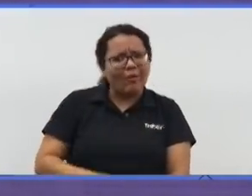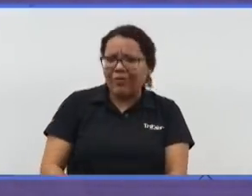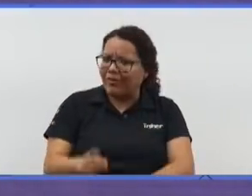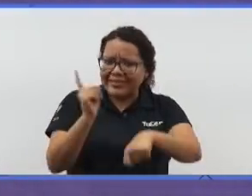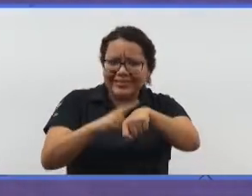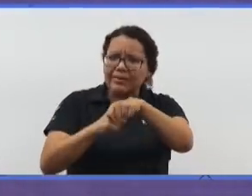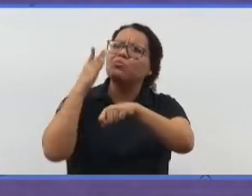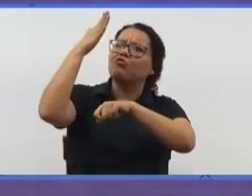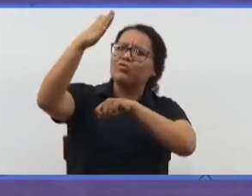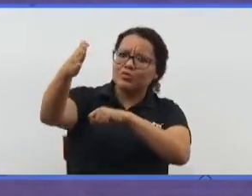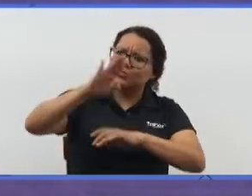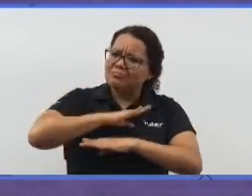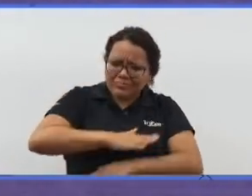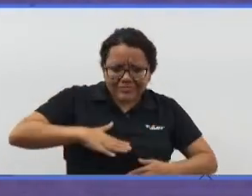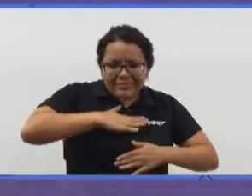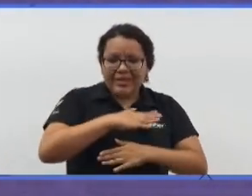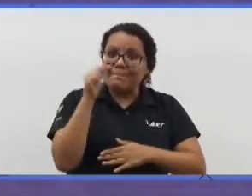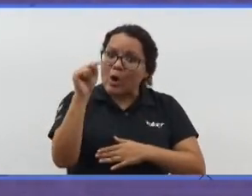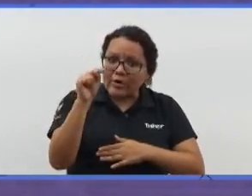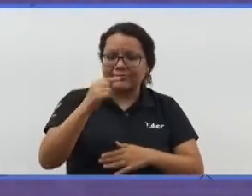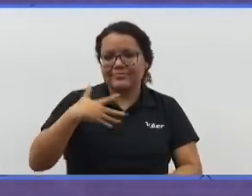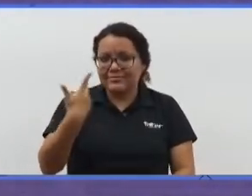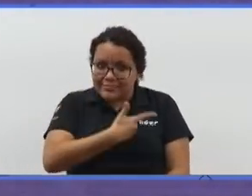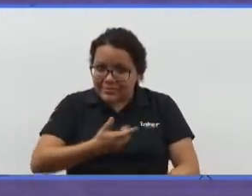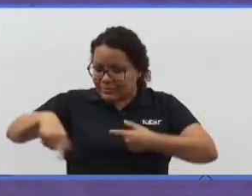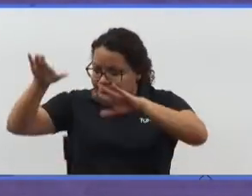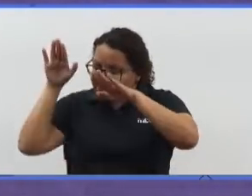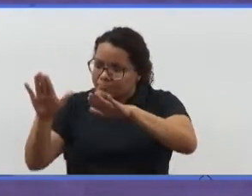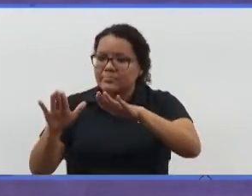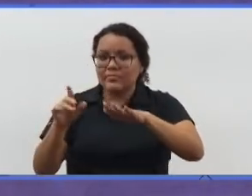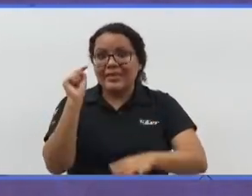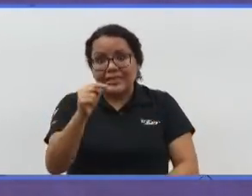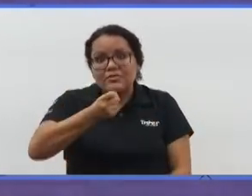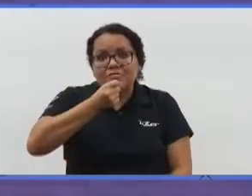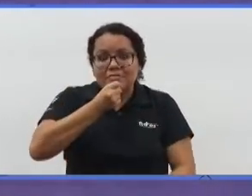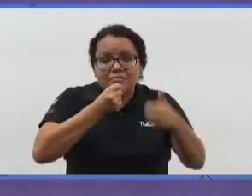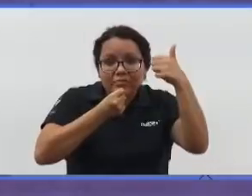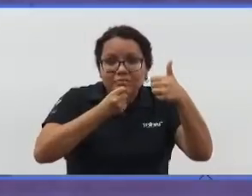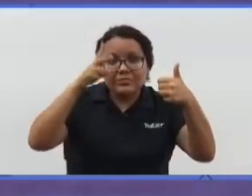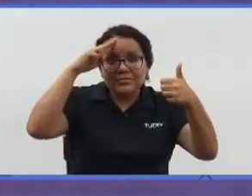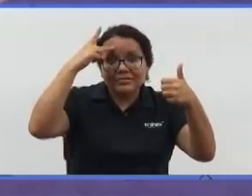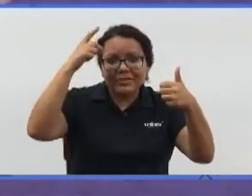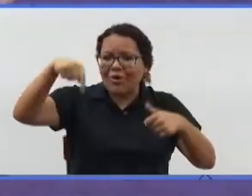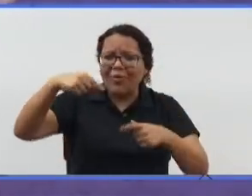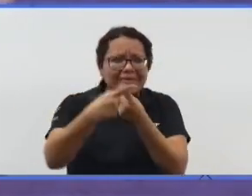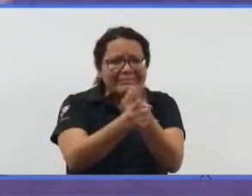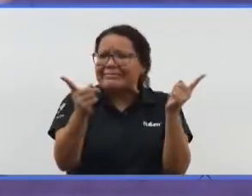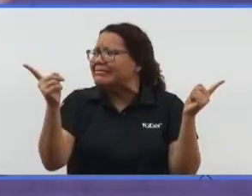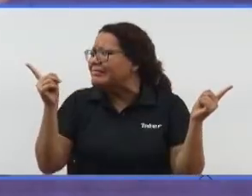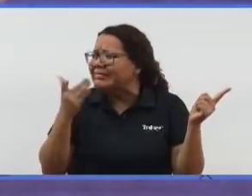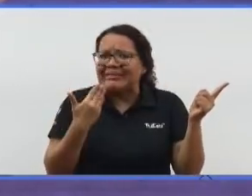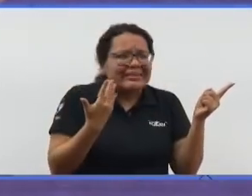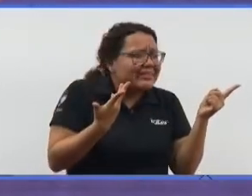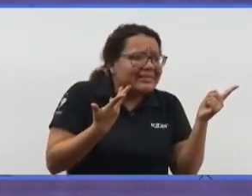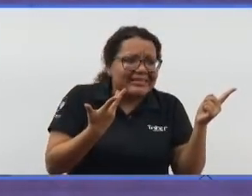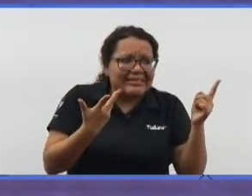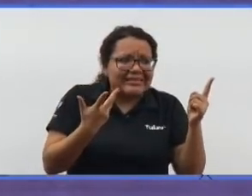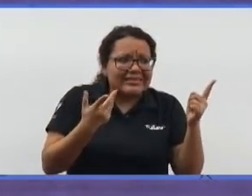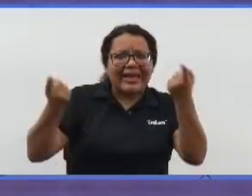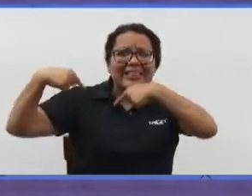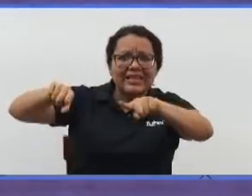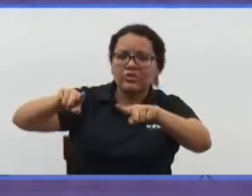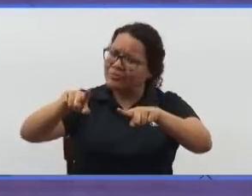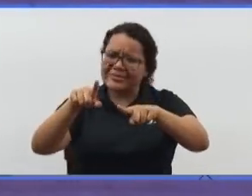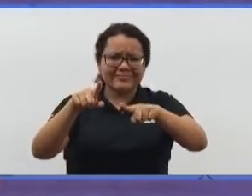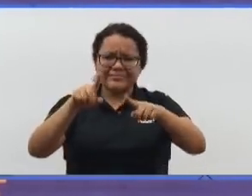a quien recibe esa palabra el día de hoy la buena noticia que usted tiene hoy es que lo que está pasando no es para 100 hay del pastor